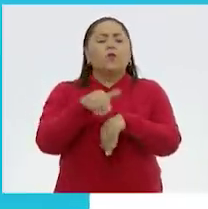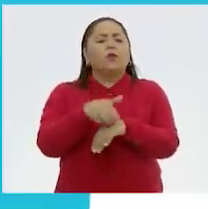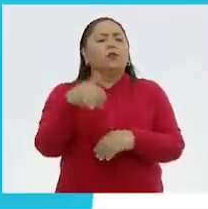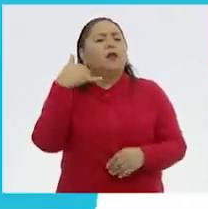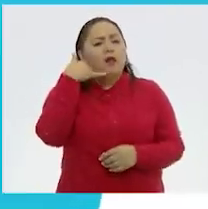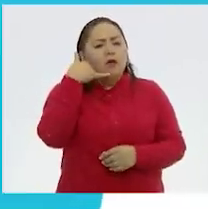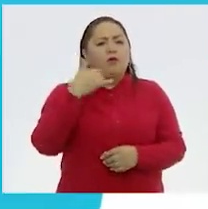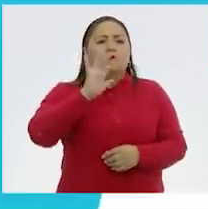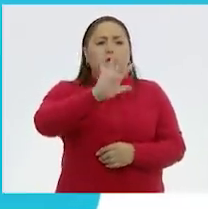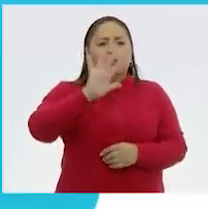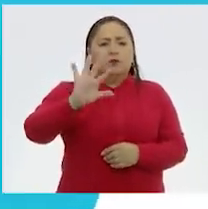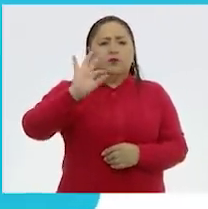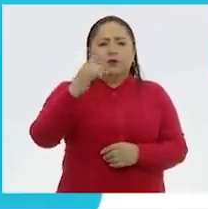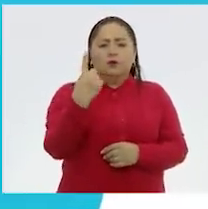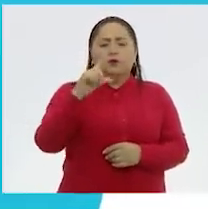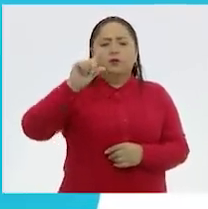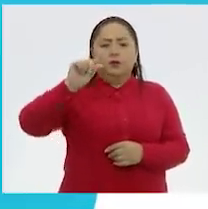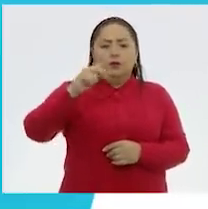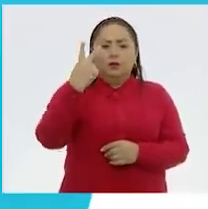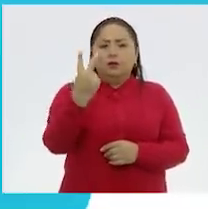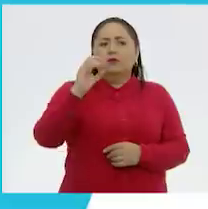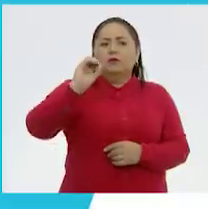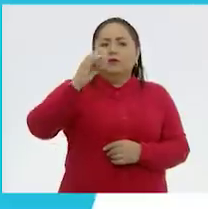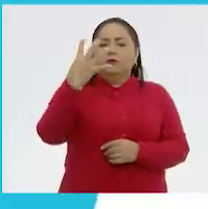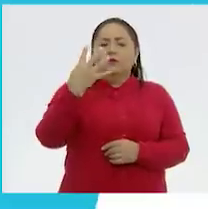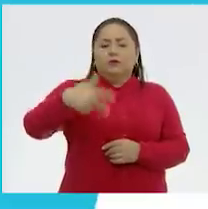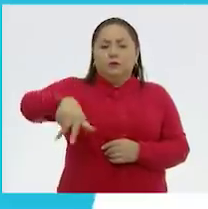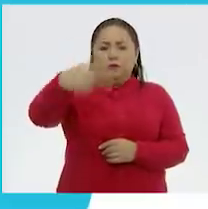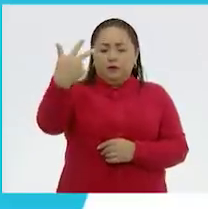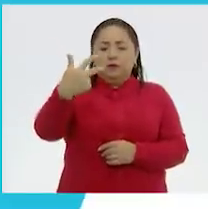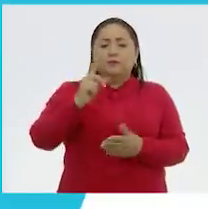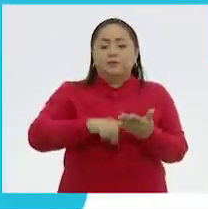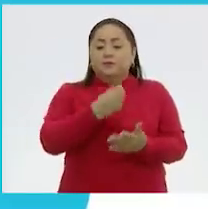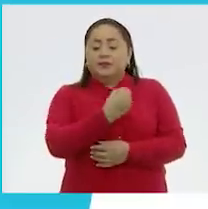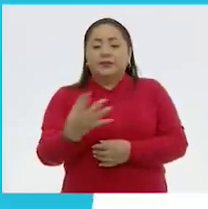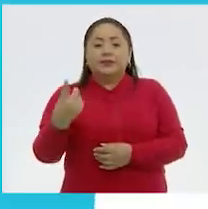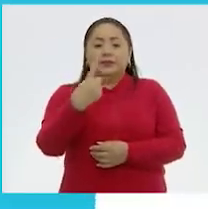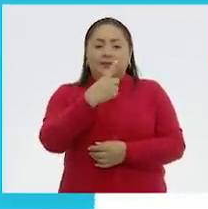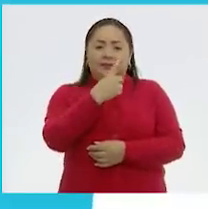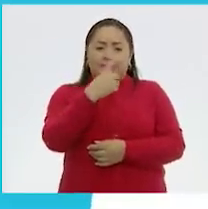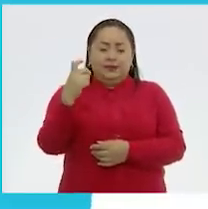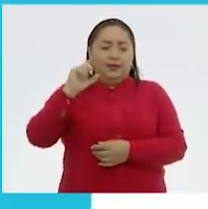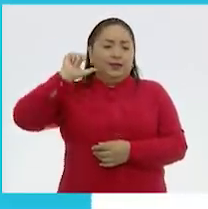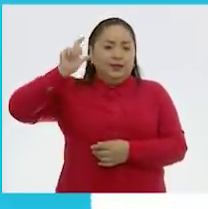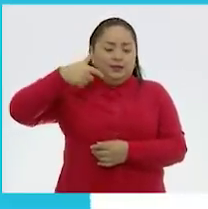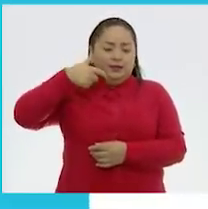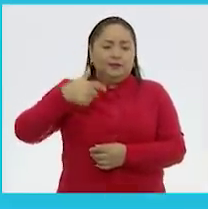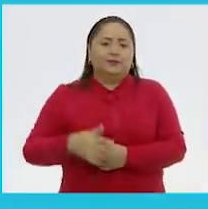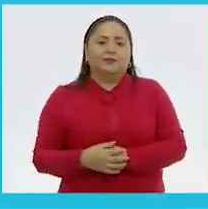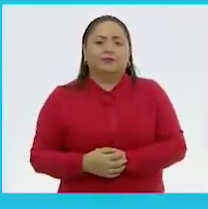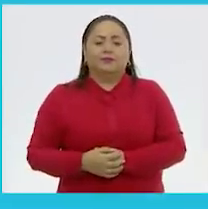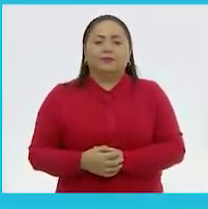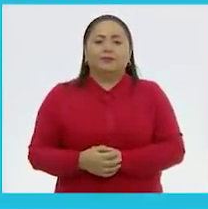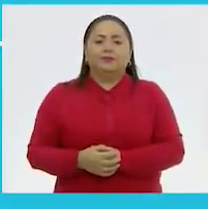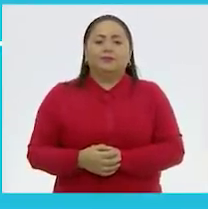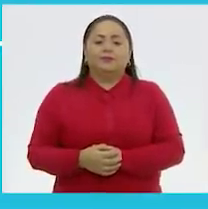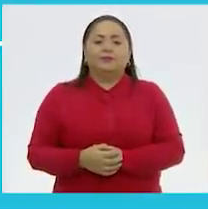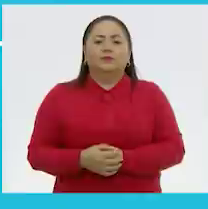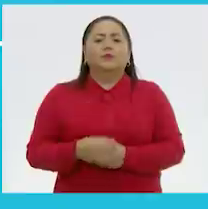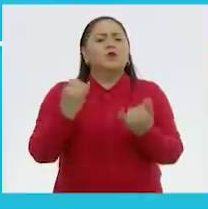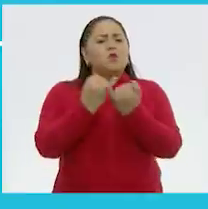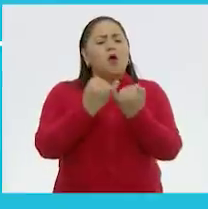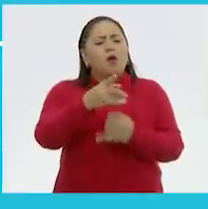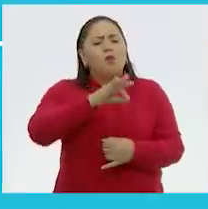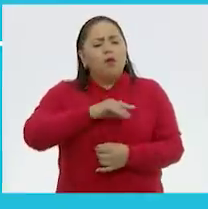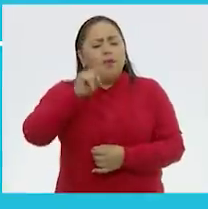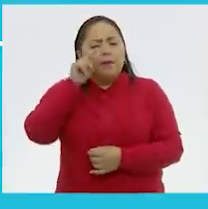teléfono 55 41 72 04 13. 100 líneas.